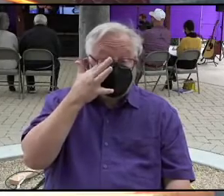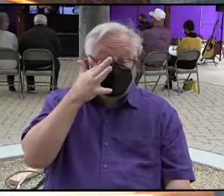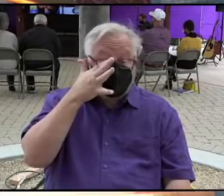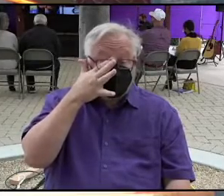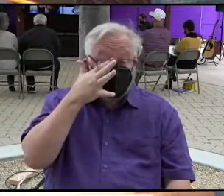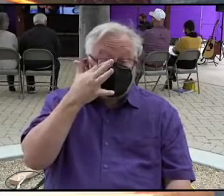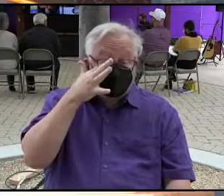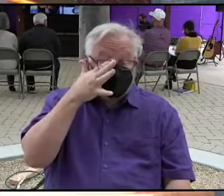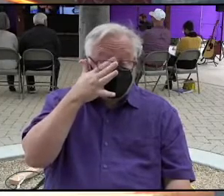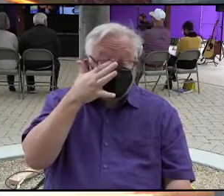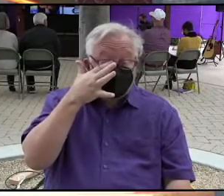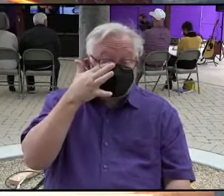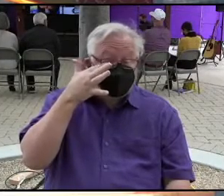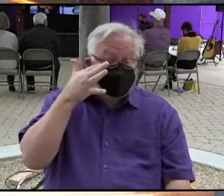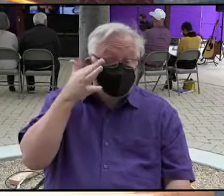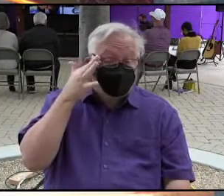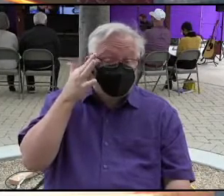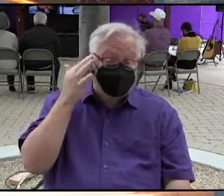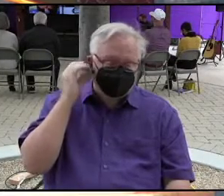servicio.